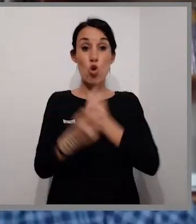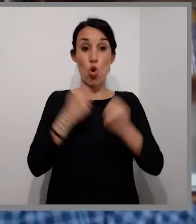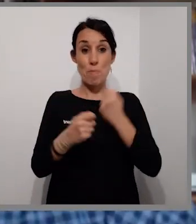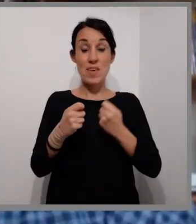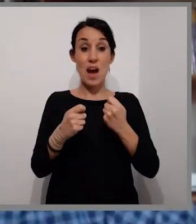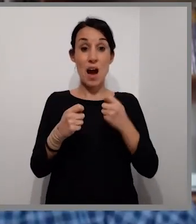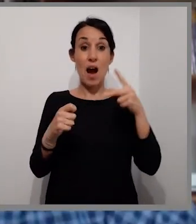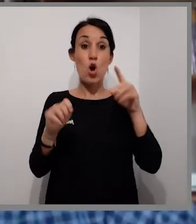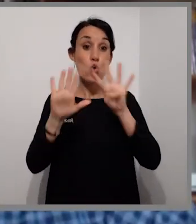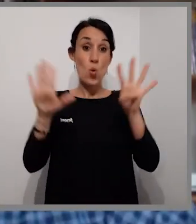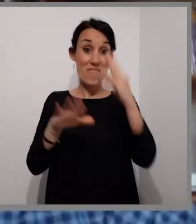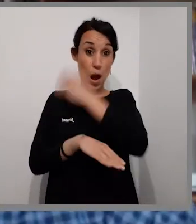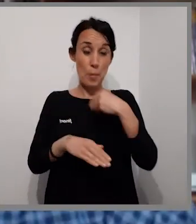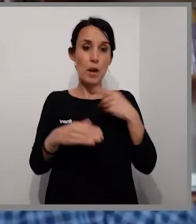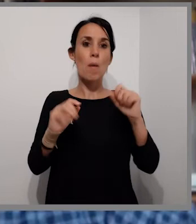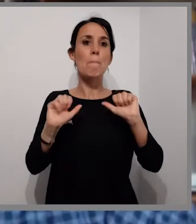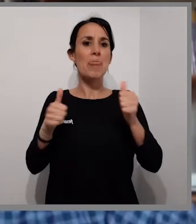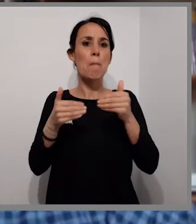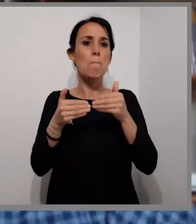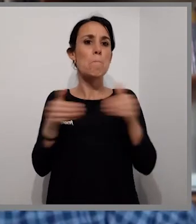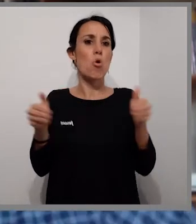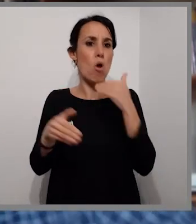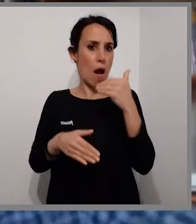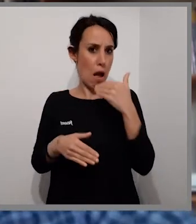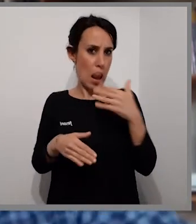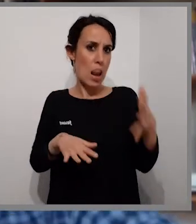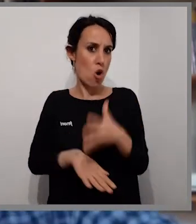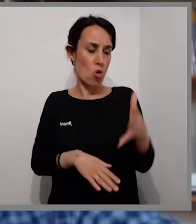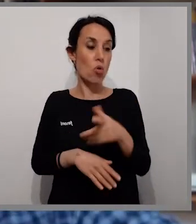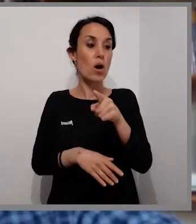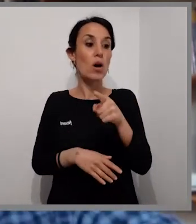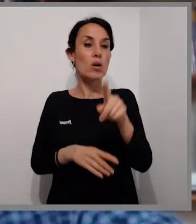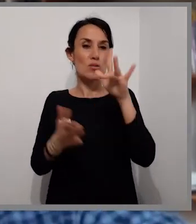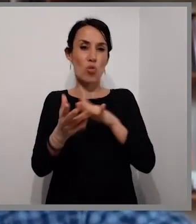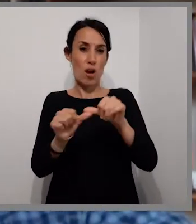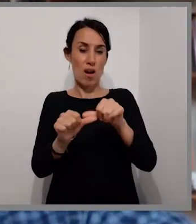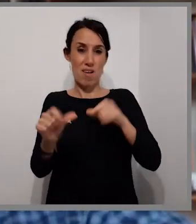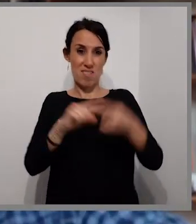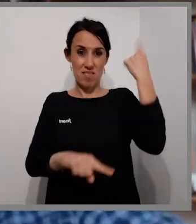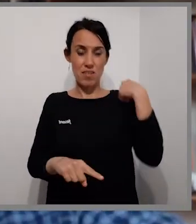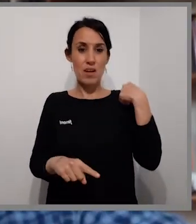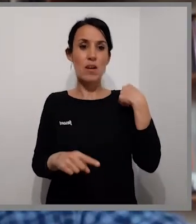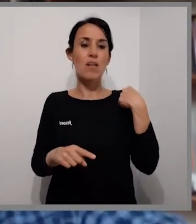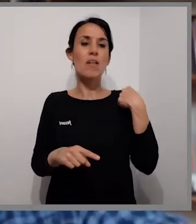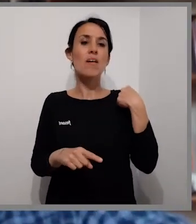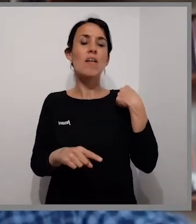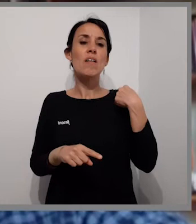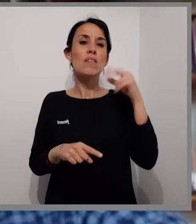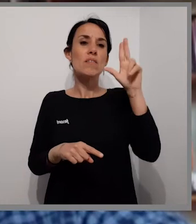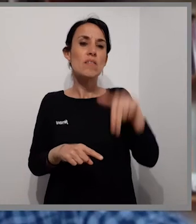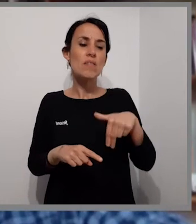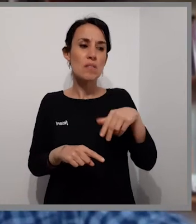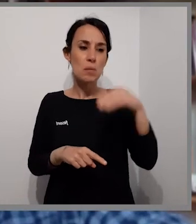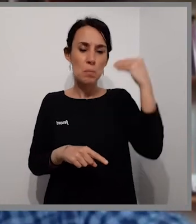económico a partir del 9 de abril. Usted comentó ya en una comparecencia anterior que con el Lehendakari